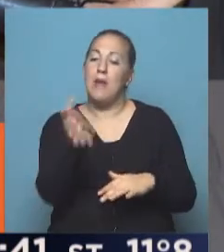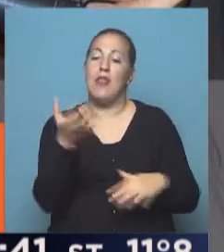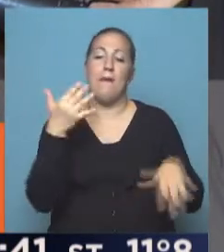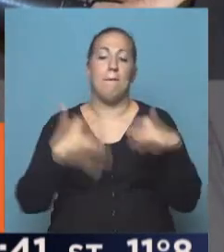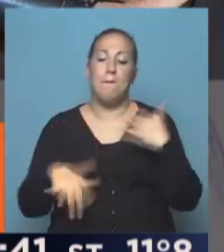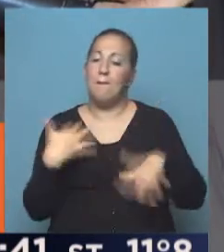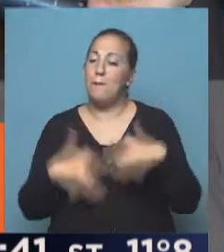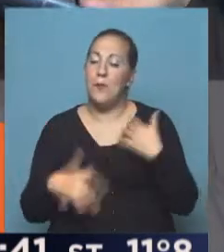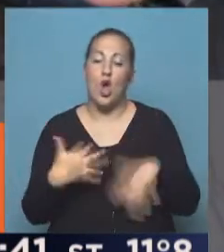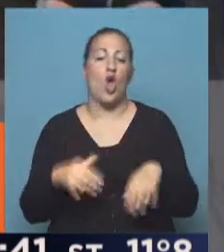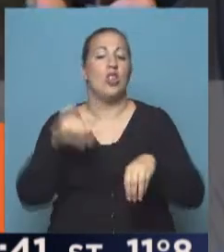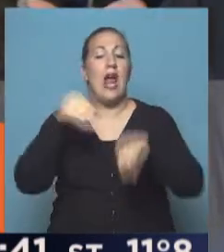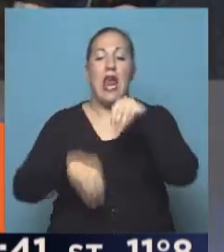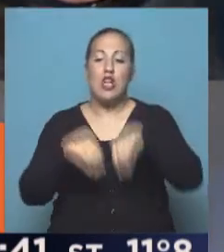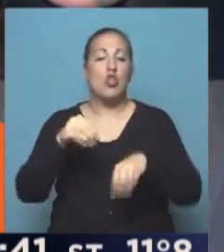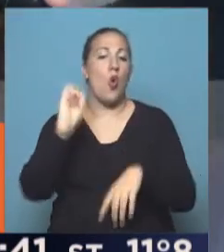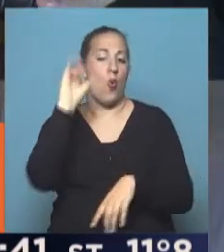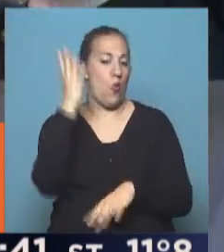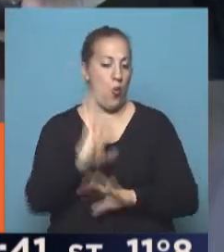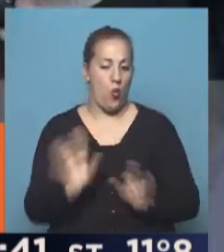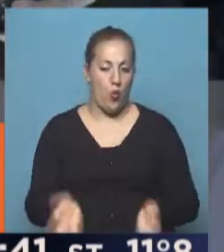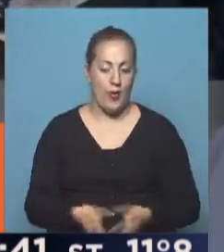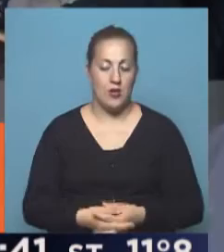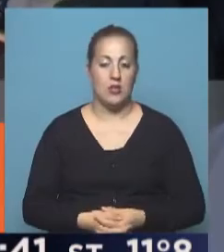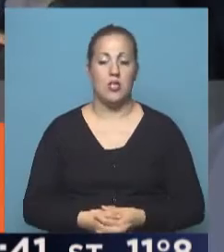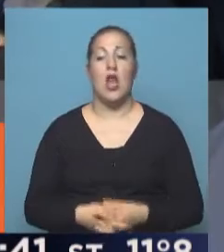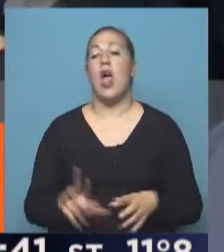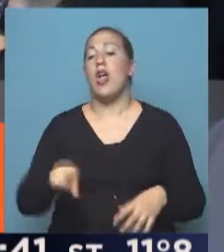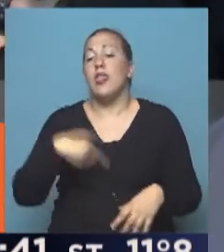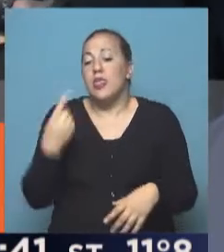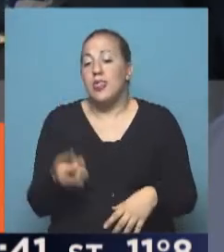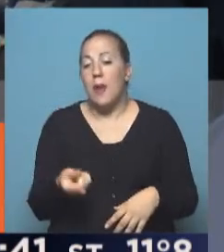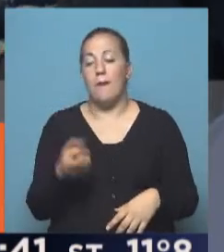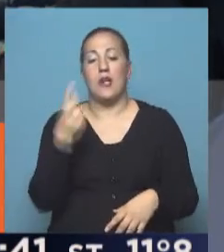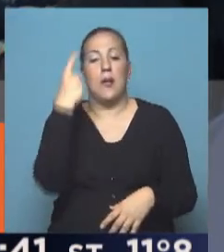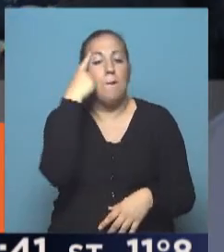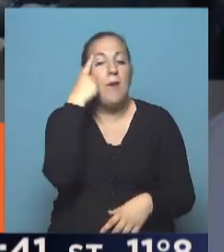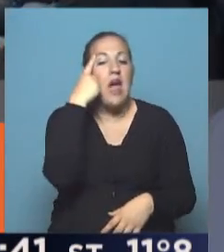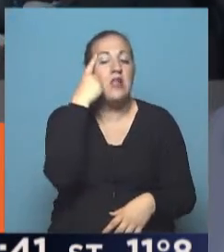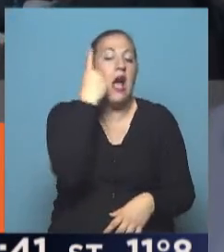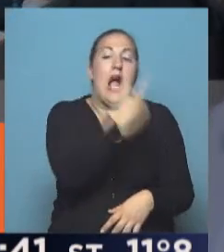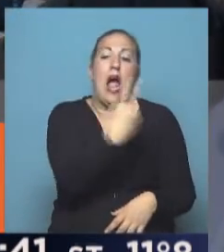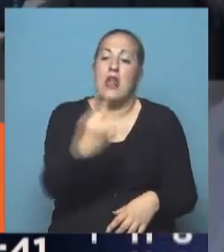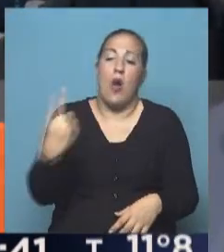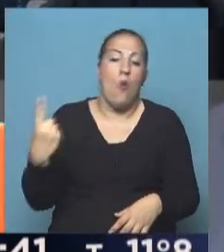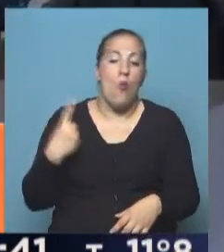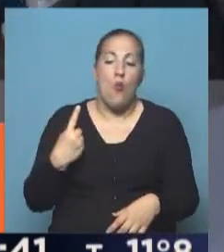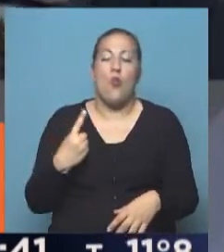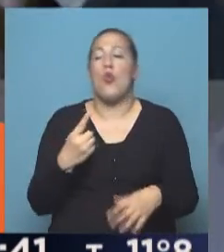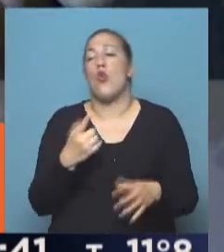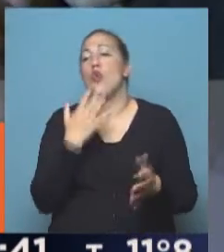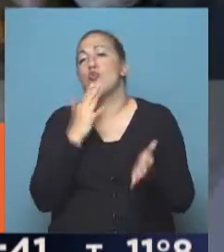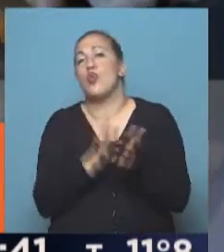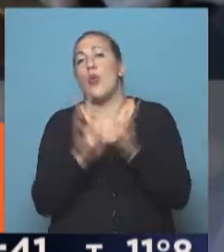prontamente la posibilidad de las elecciones a los clubes. Después está el pensamiento de cada uno, el tema de que